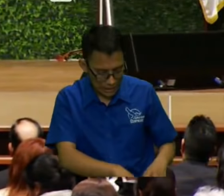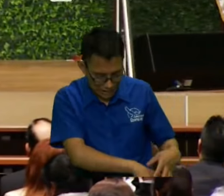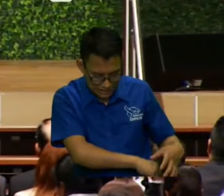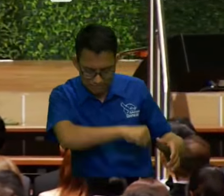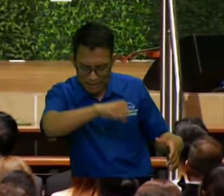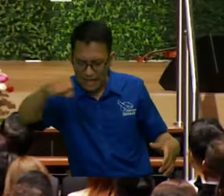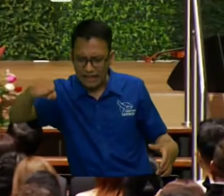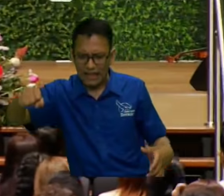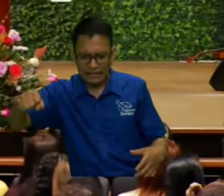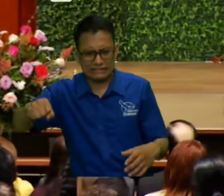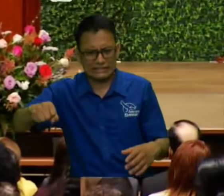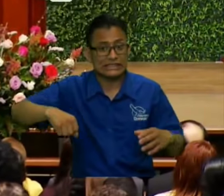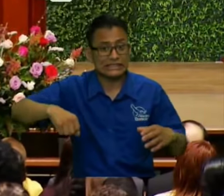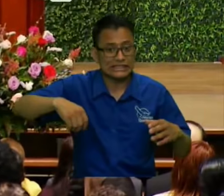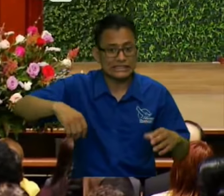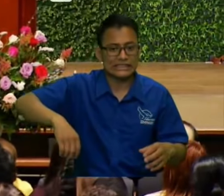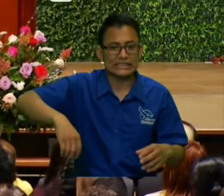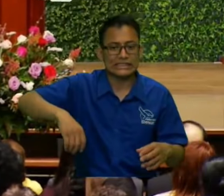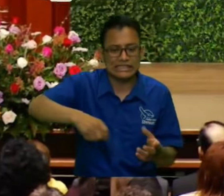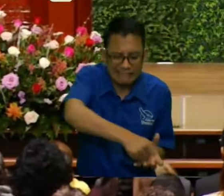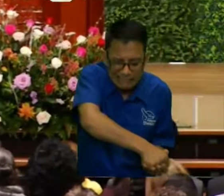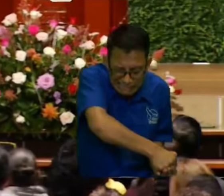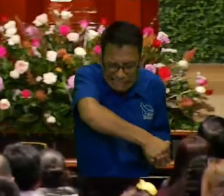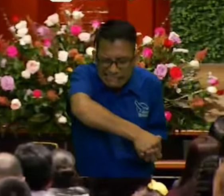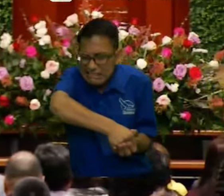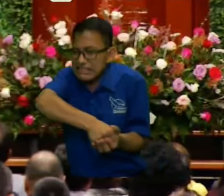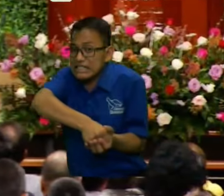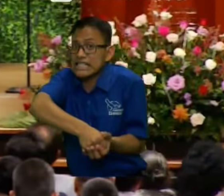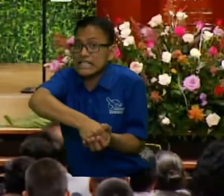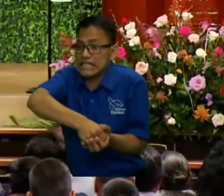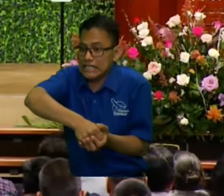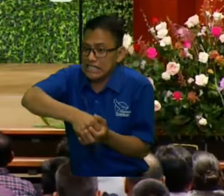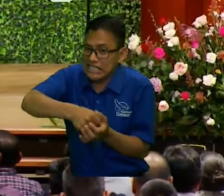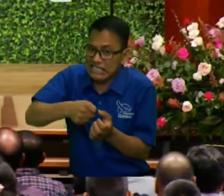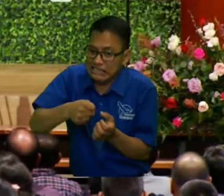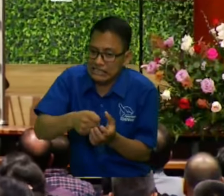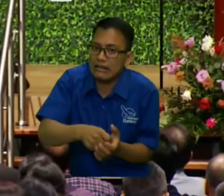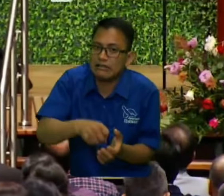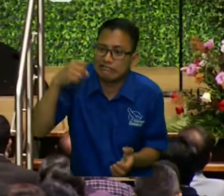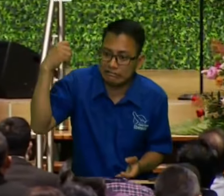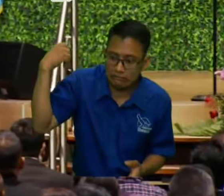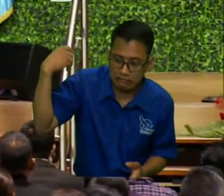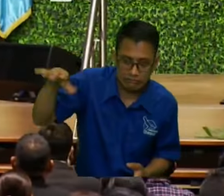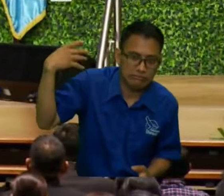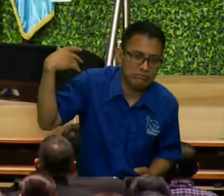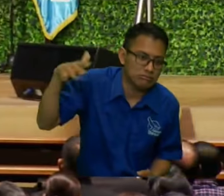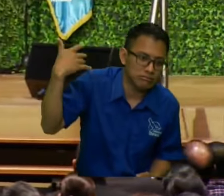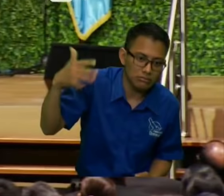arrastraba decía: ay, cómo pesa esta espada, es que era grandote ese animal.